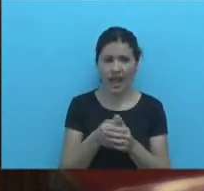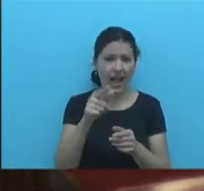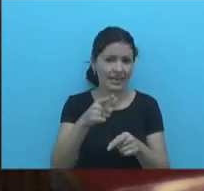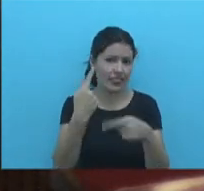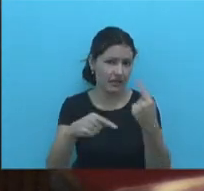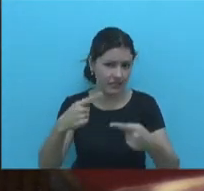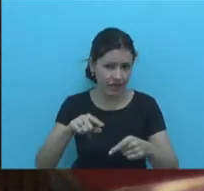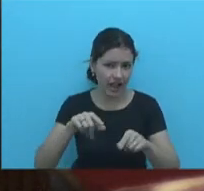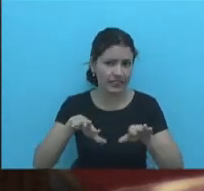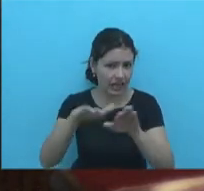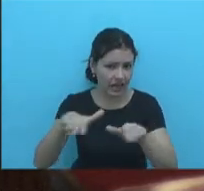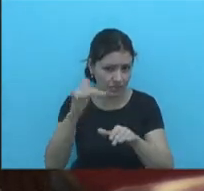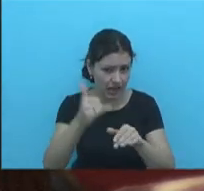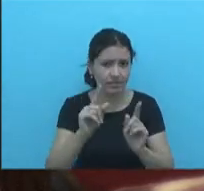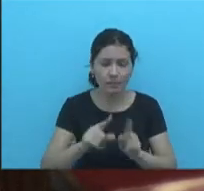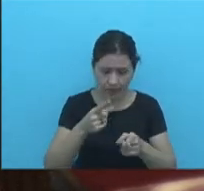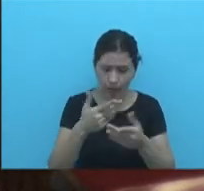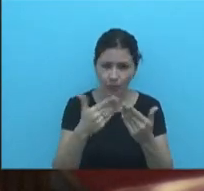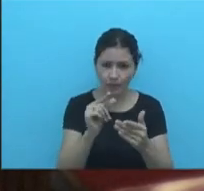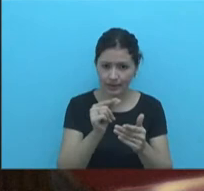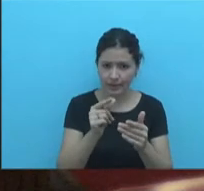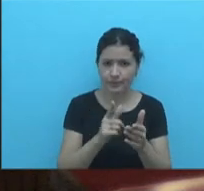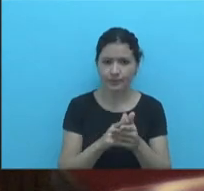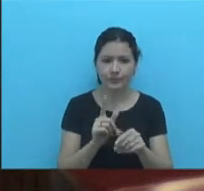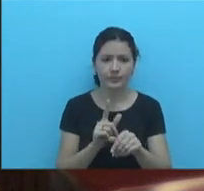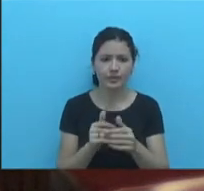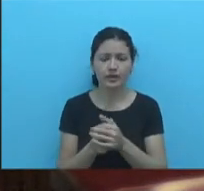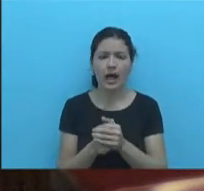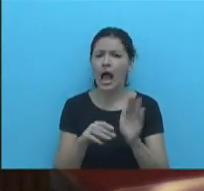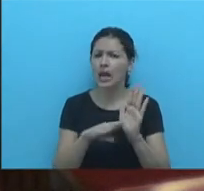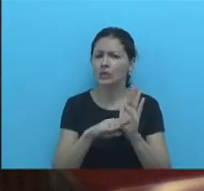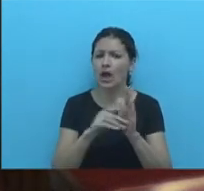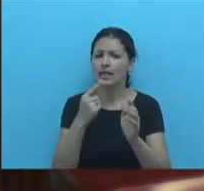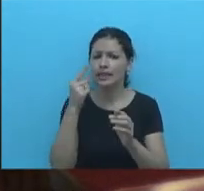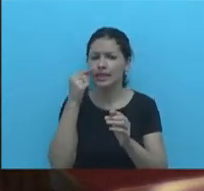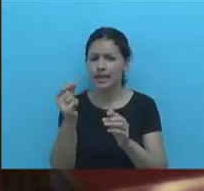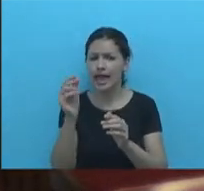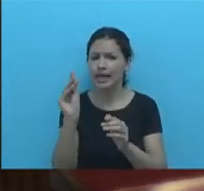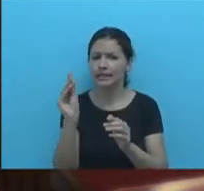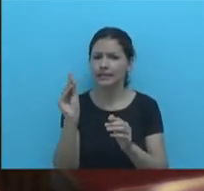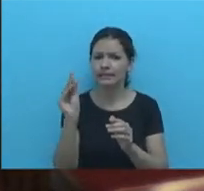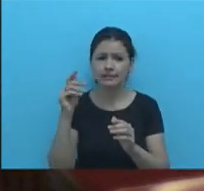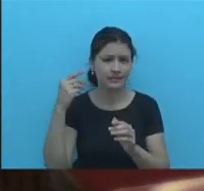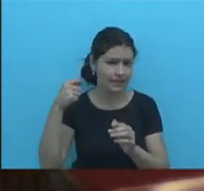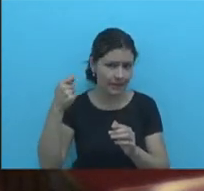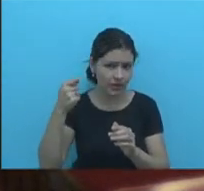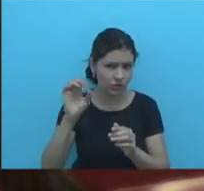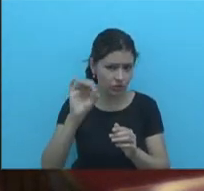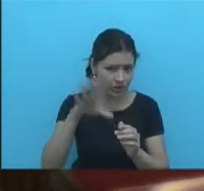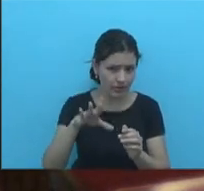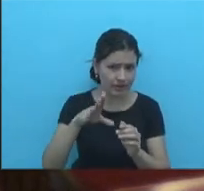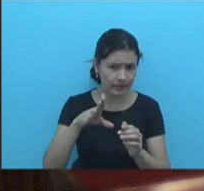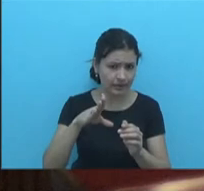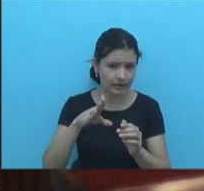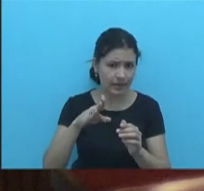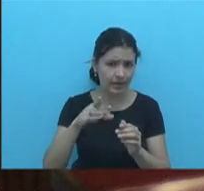posean. La duración, dice en algún artículo que son los sábados, logrando utilizar, sería de lunes a